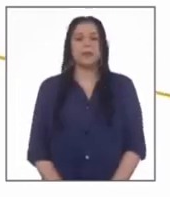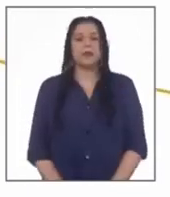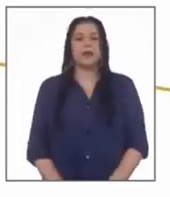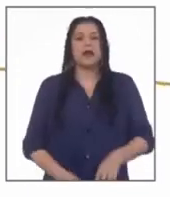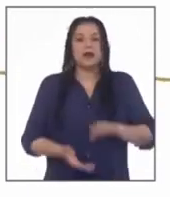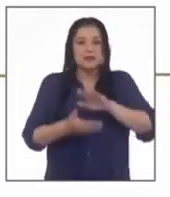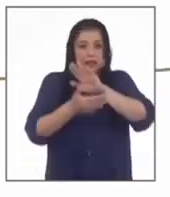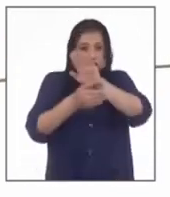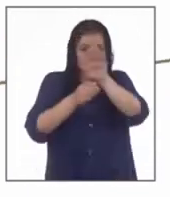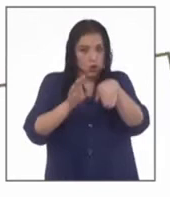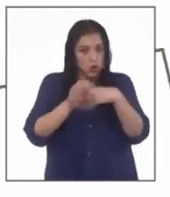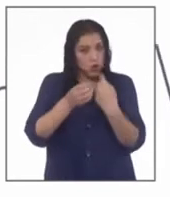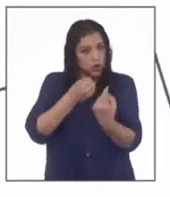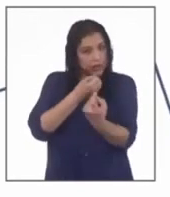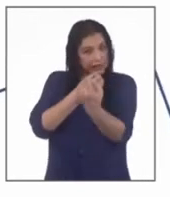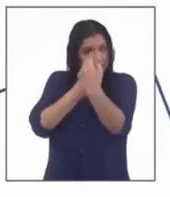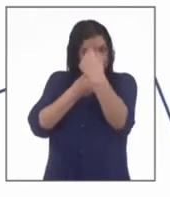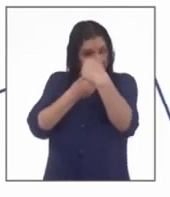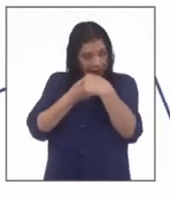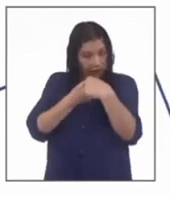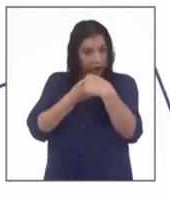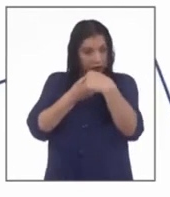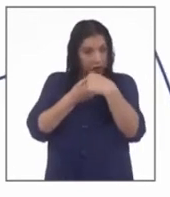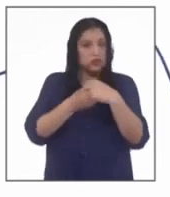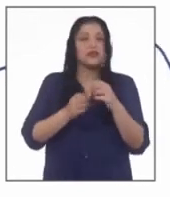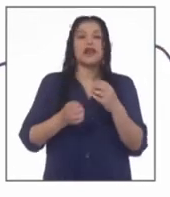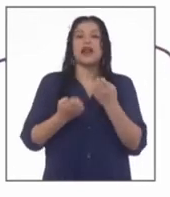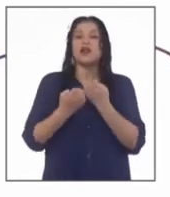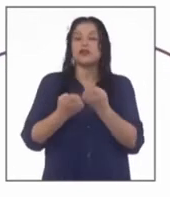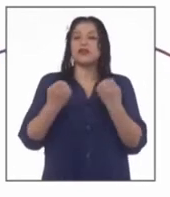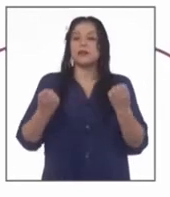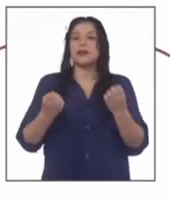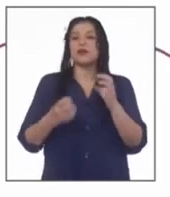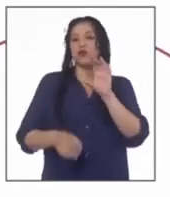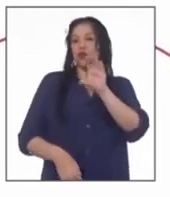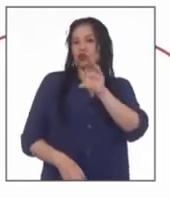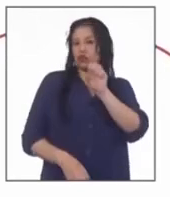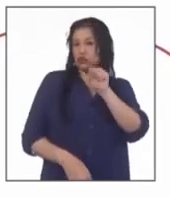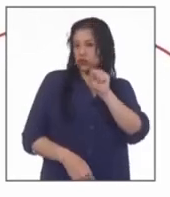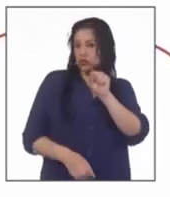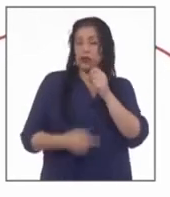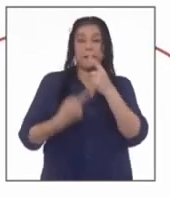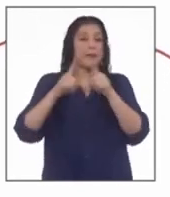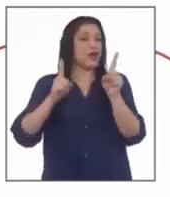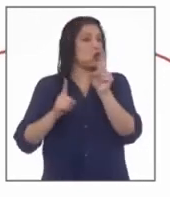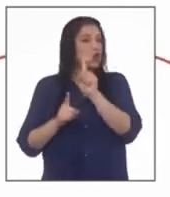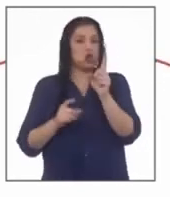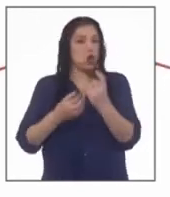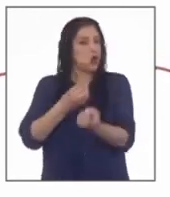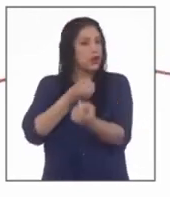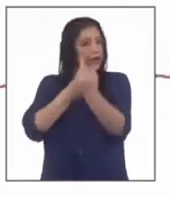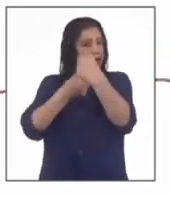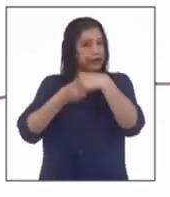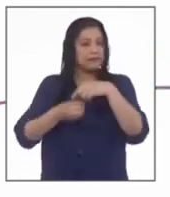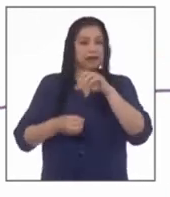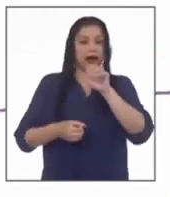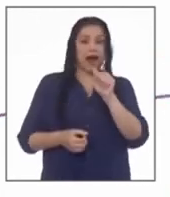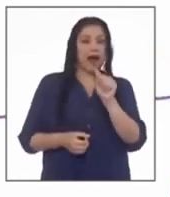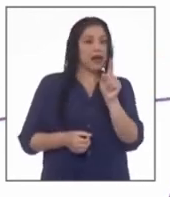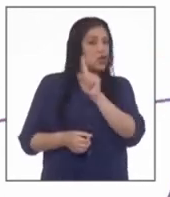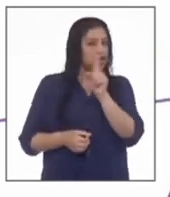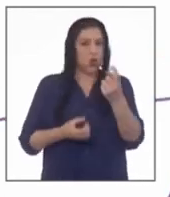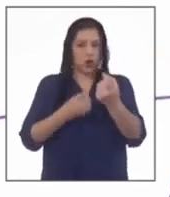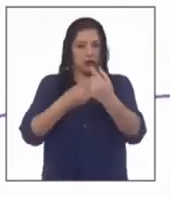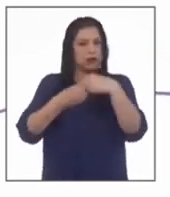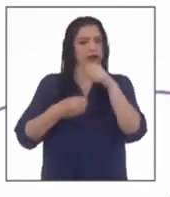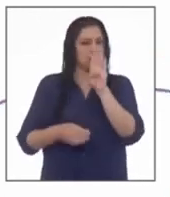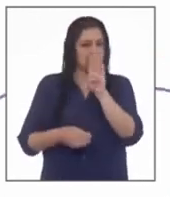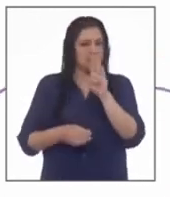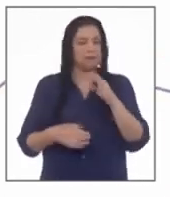todos los que están dentro del intervalo serán los elementos del conjunto solución, sin considerar los extremos.